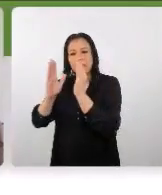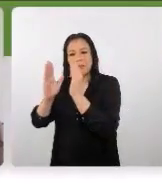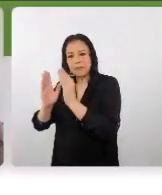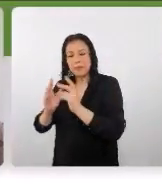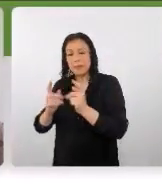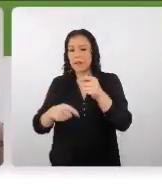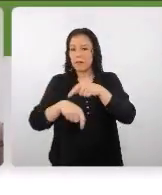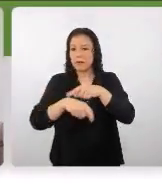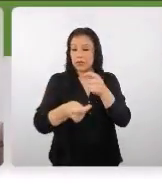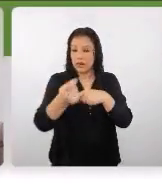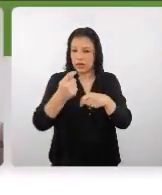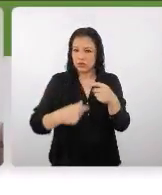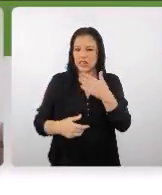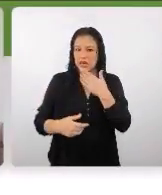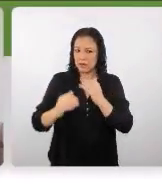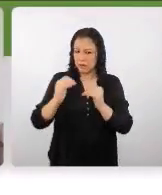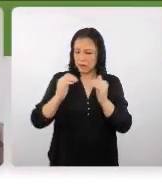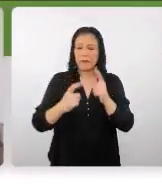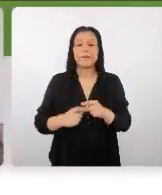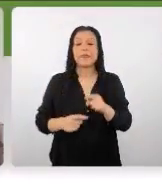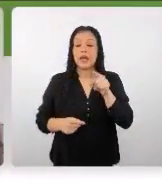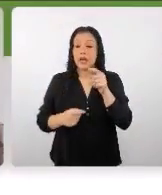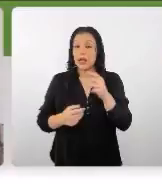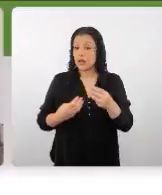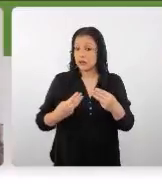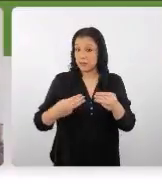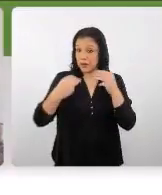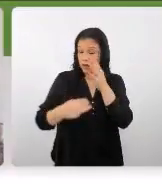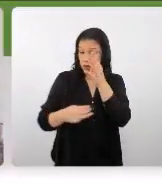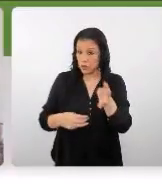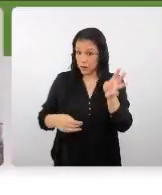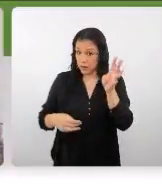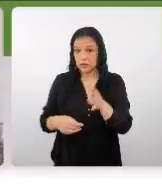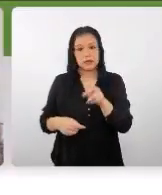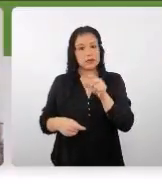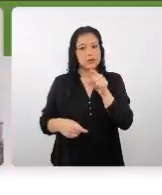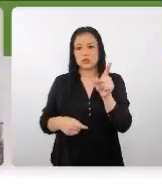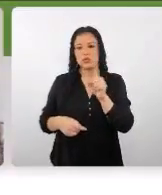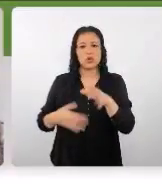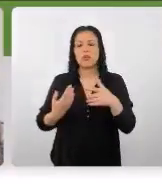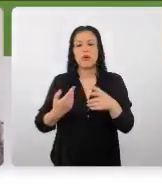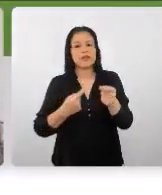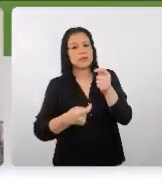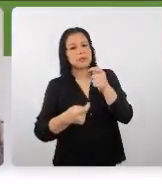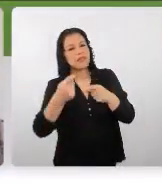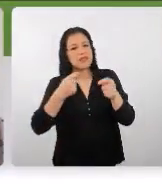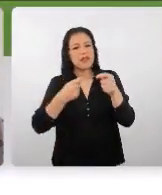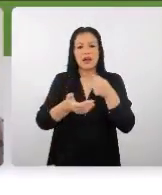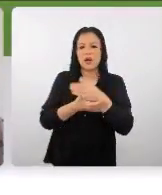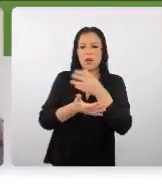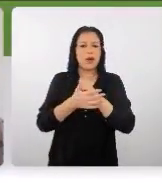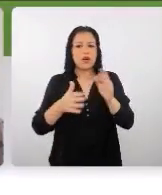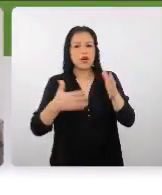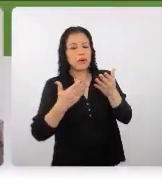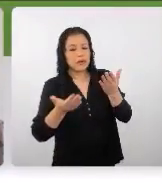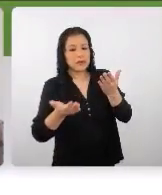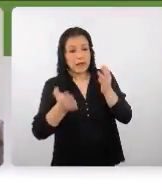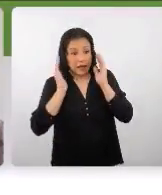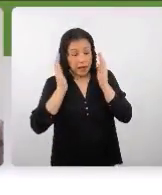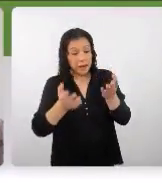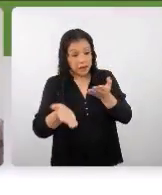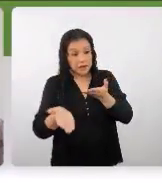negociación. En este mercado tú no puedes negociar o no puedes atender a un